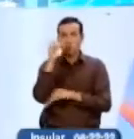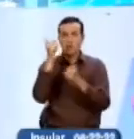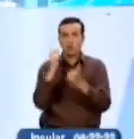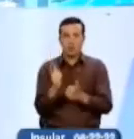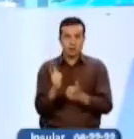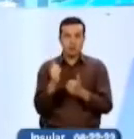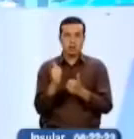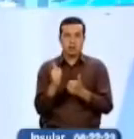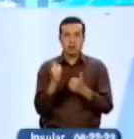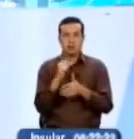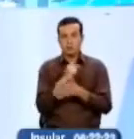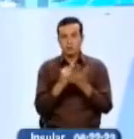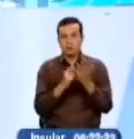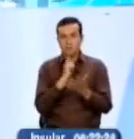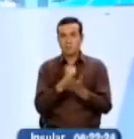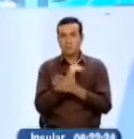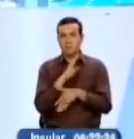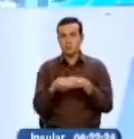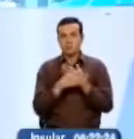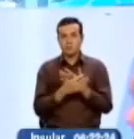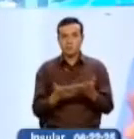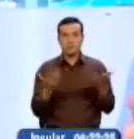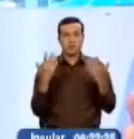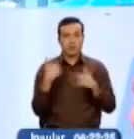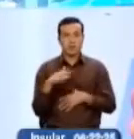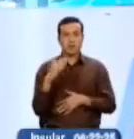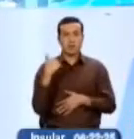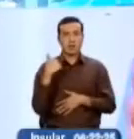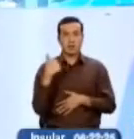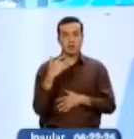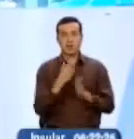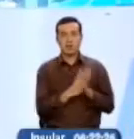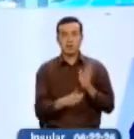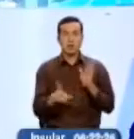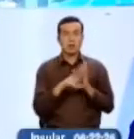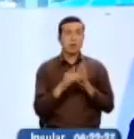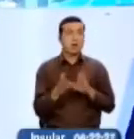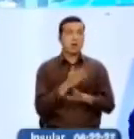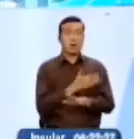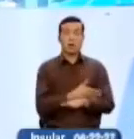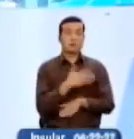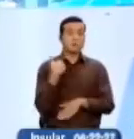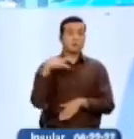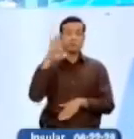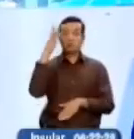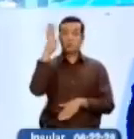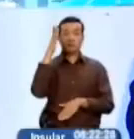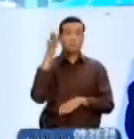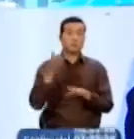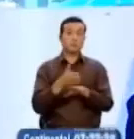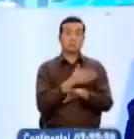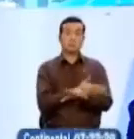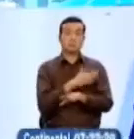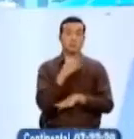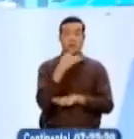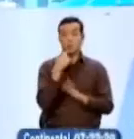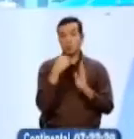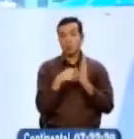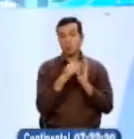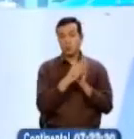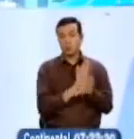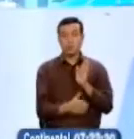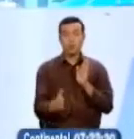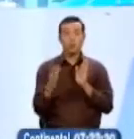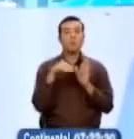creatividad entonces ahí por ejemplo tenemos ya un espacio creado en alexander no estaba este sector como los sectores prioritarios